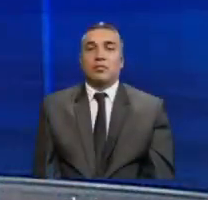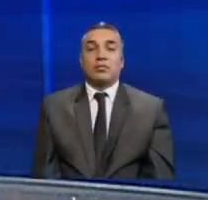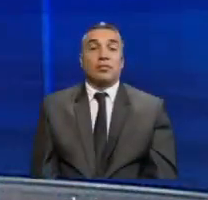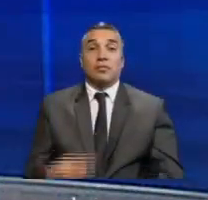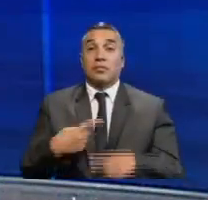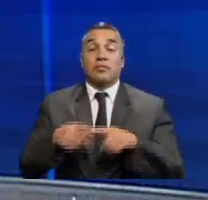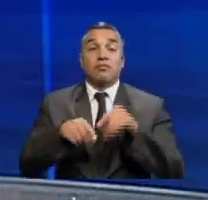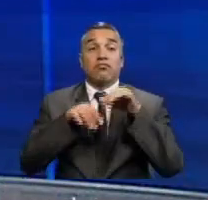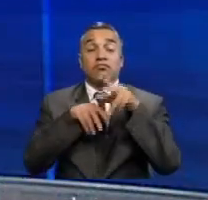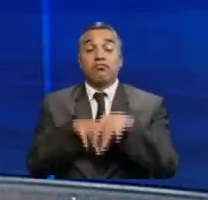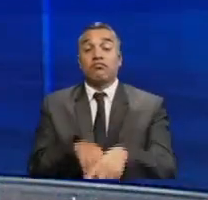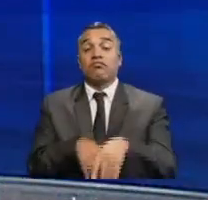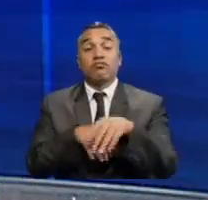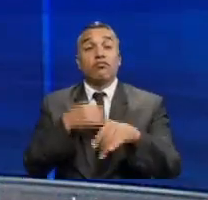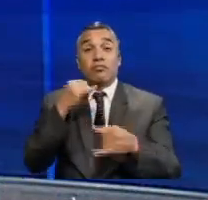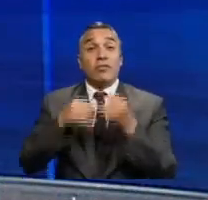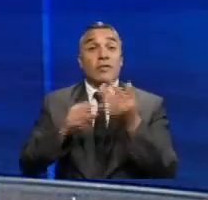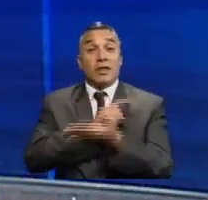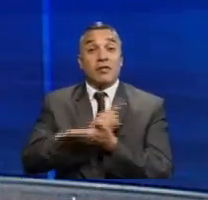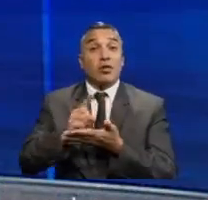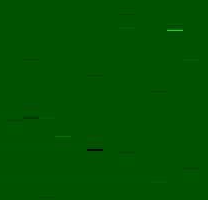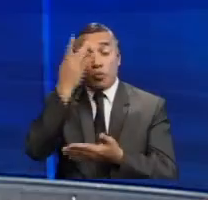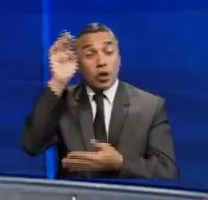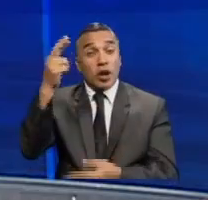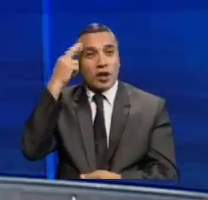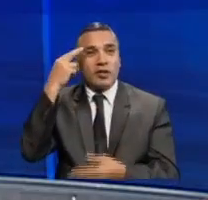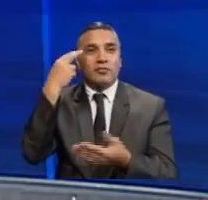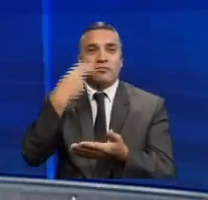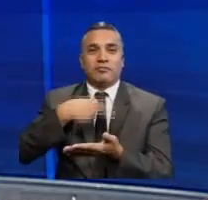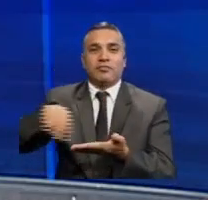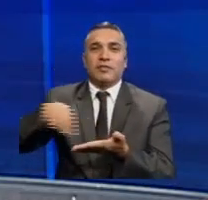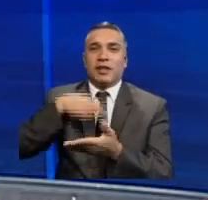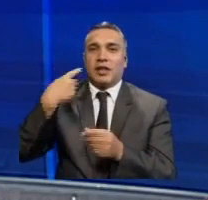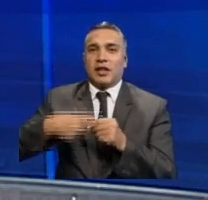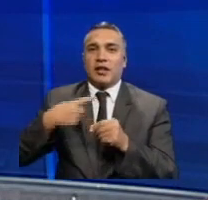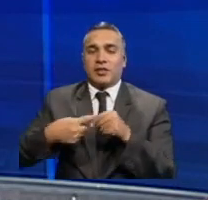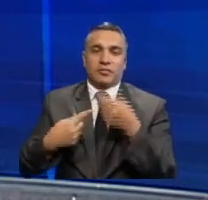Varios desfiles se realizaron este fin de semana por motivo de las fiestas capitalinas.